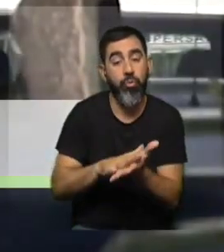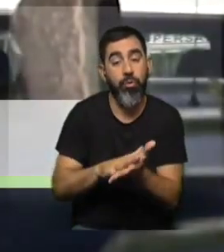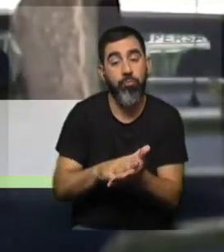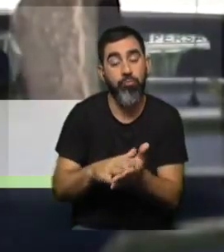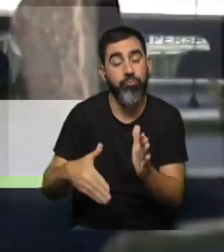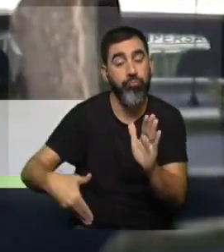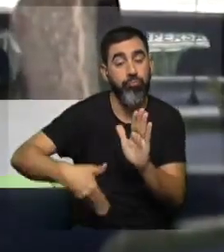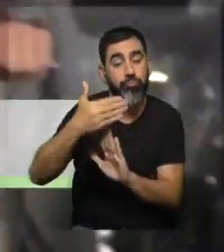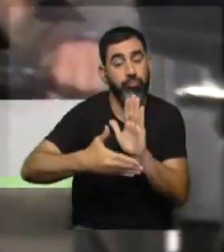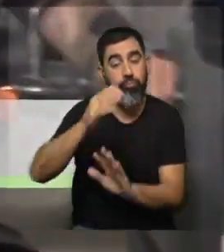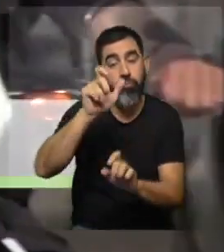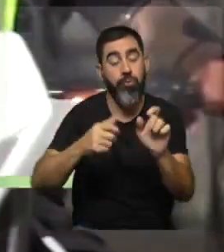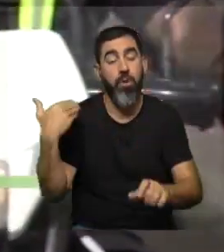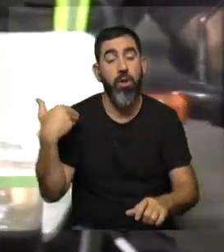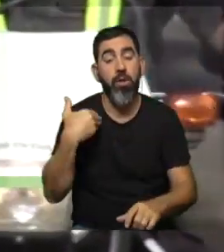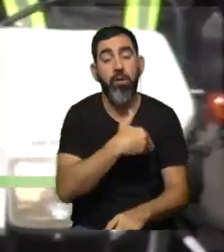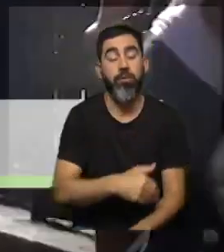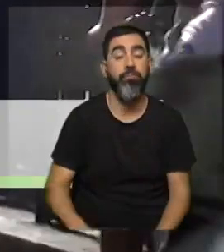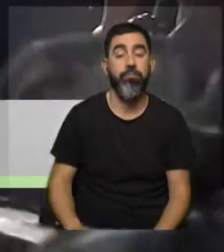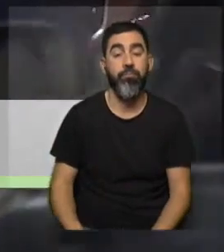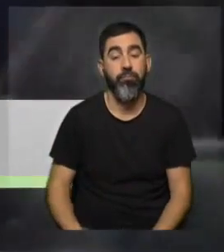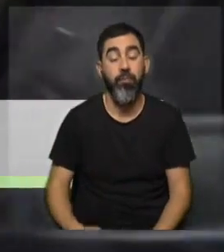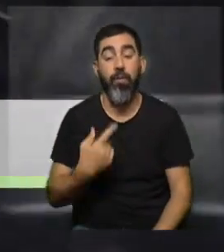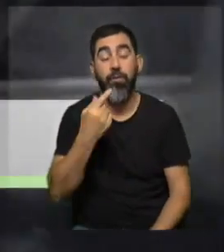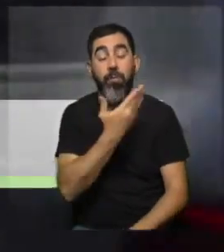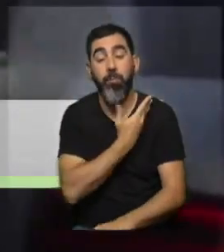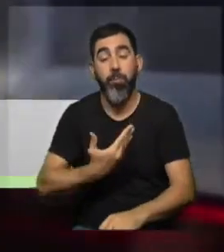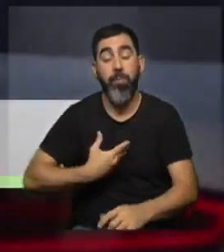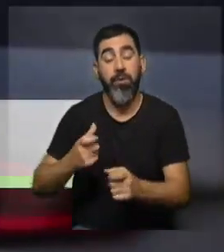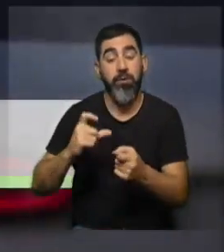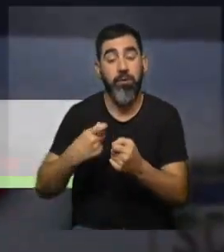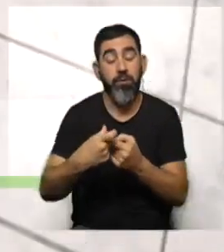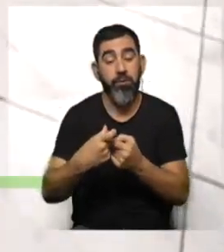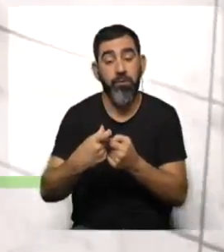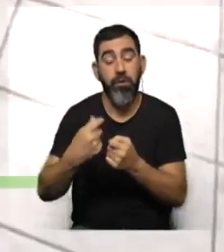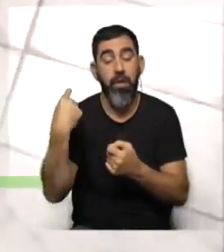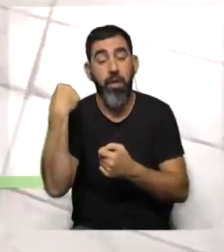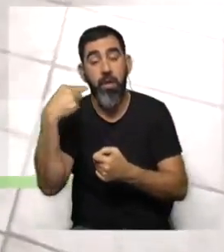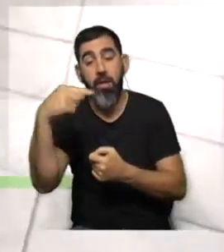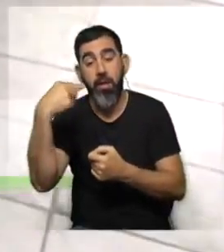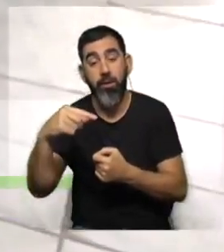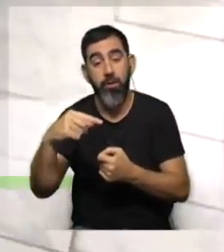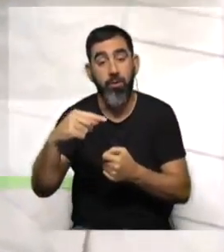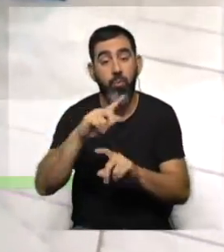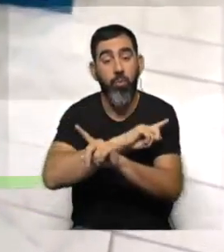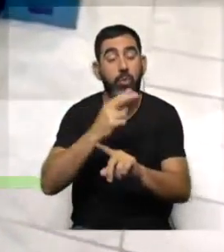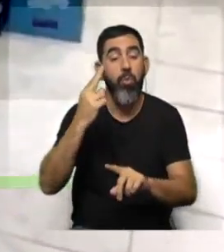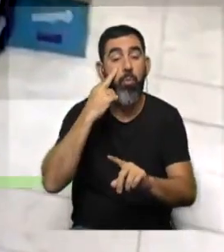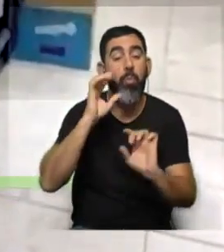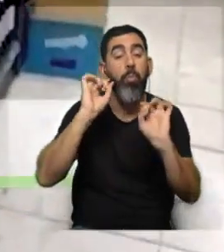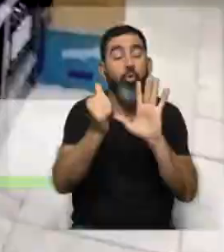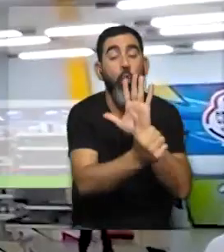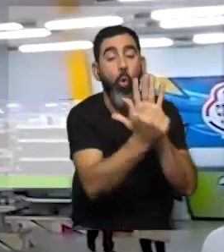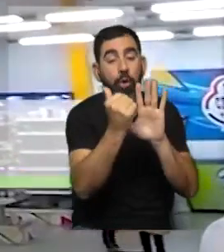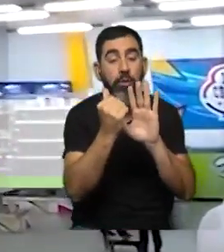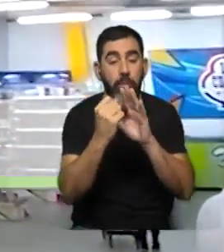Éxodo de uruguayos hacia Argentina según el presidente de la gremial el impacto negativo Dejó de ser un problema del